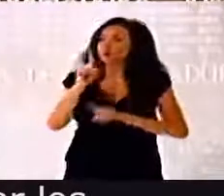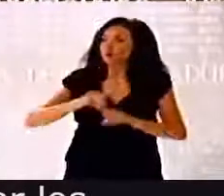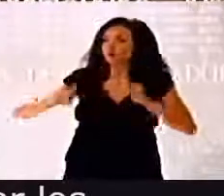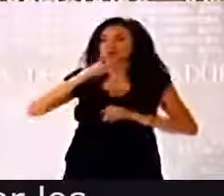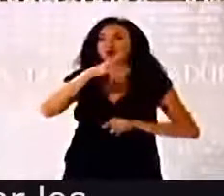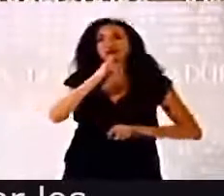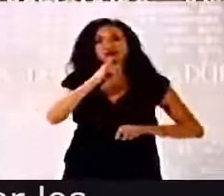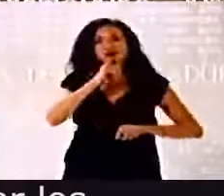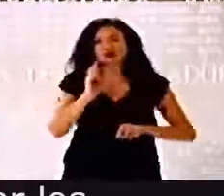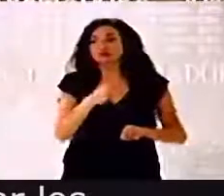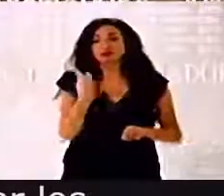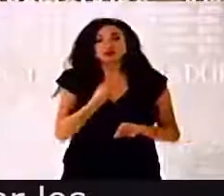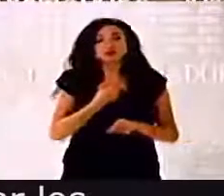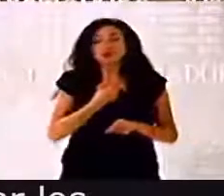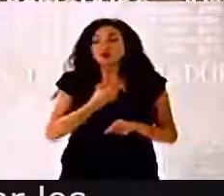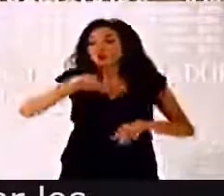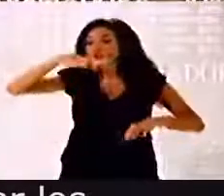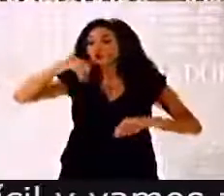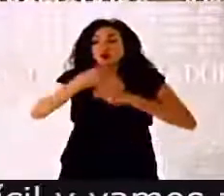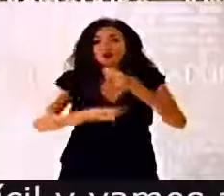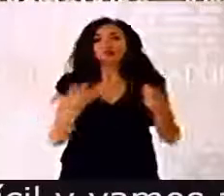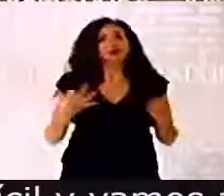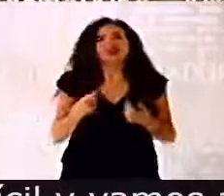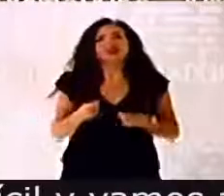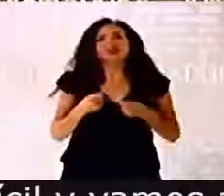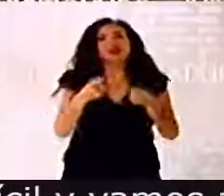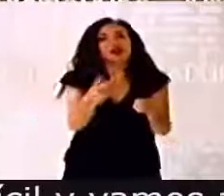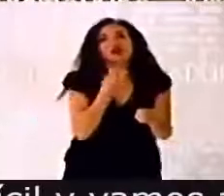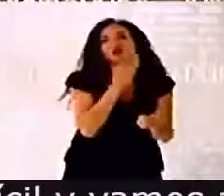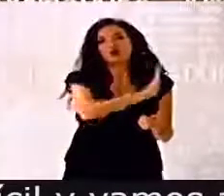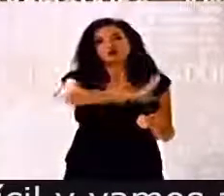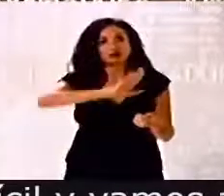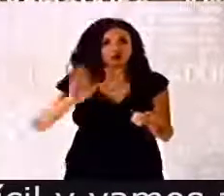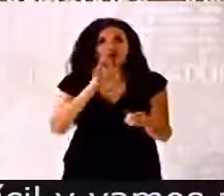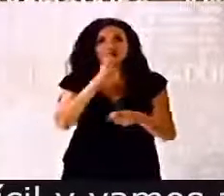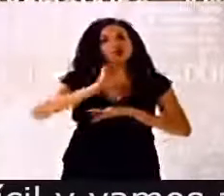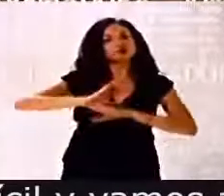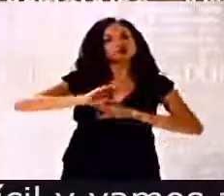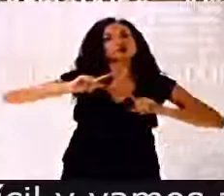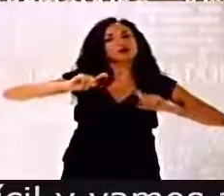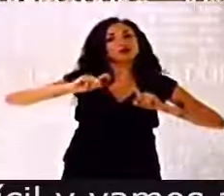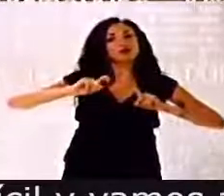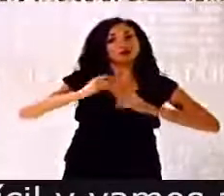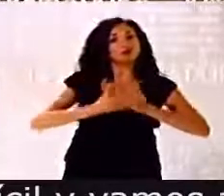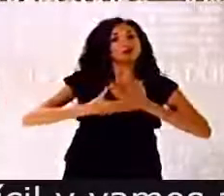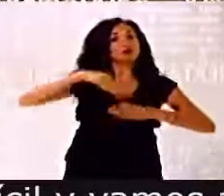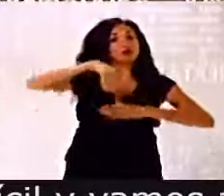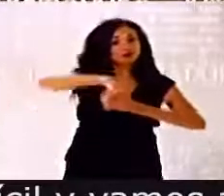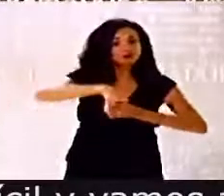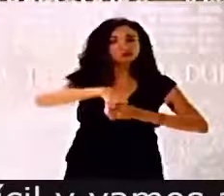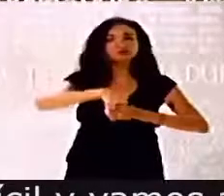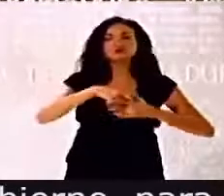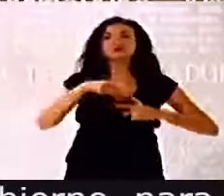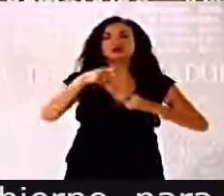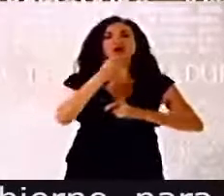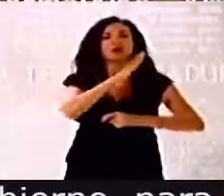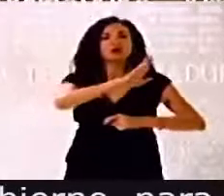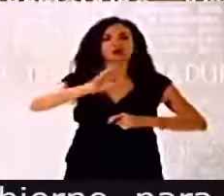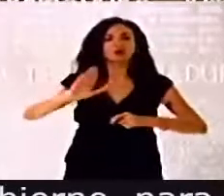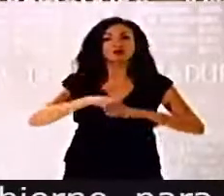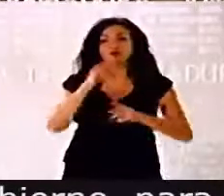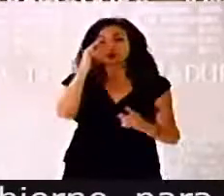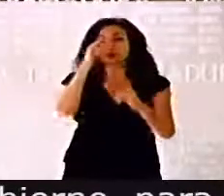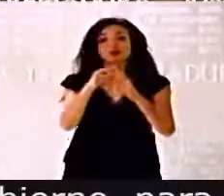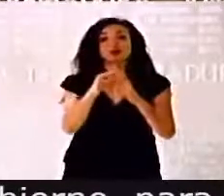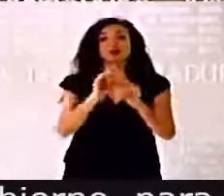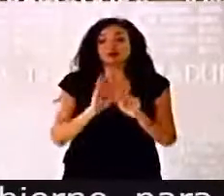lo único que vamos a hacer es poner lo mejor de nosotros mismos, de la Consejería de Educación, de este Gobierno, para que todo lo que tiene que ver con la vuelta